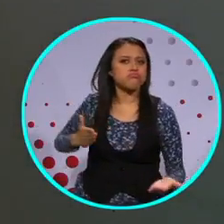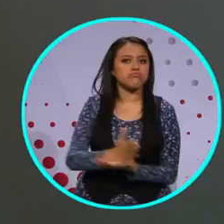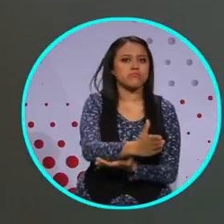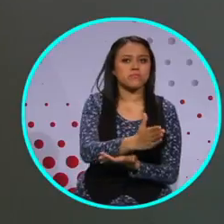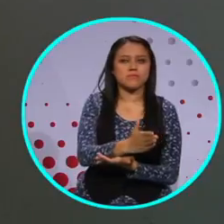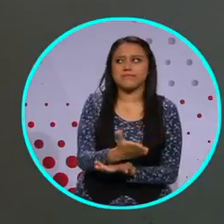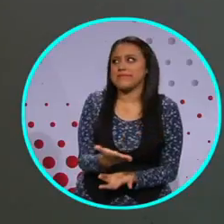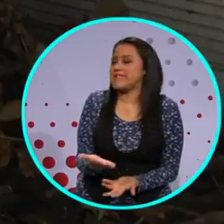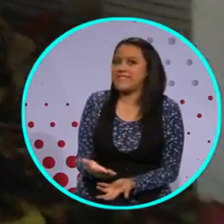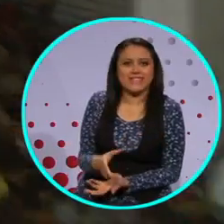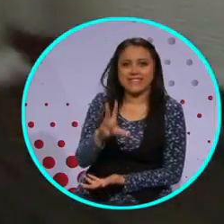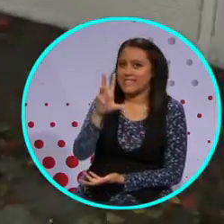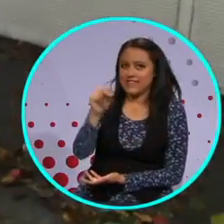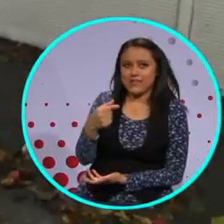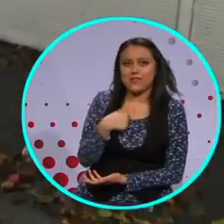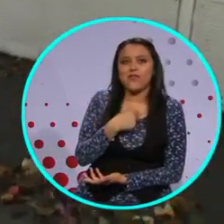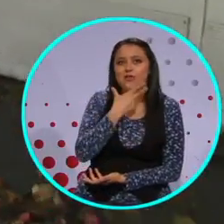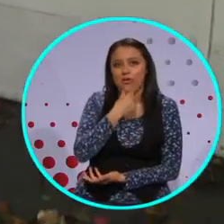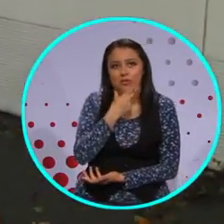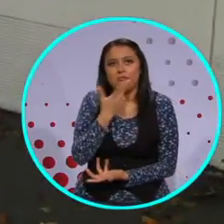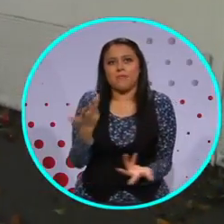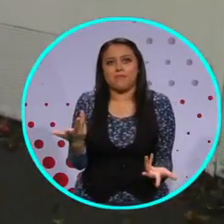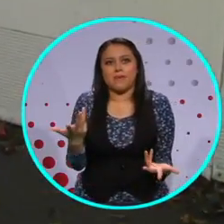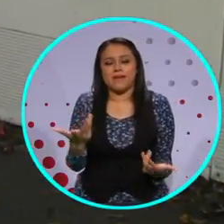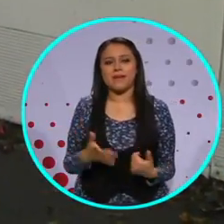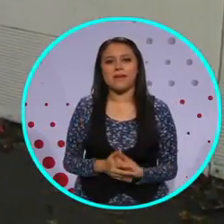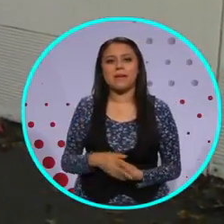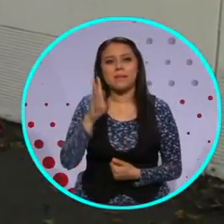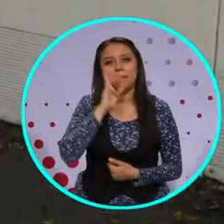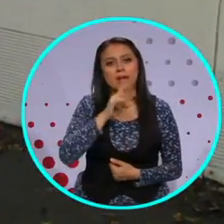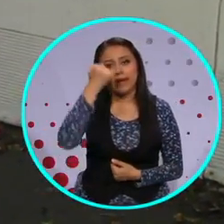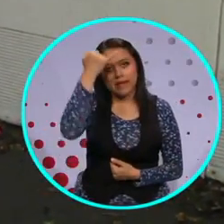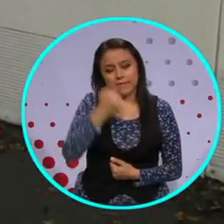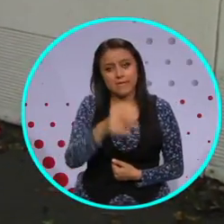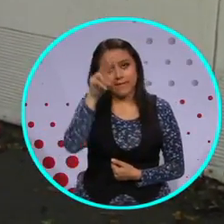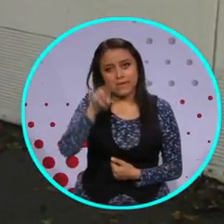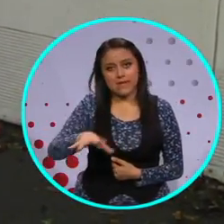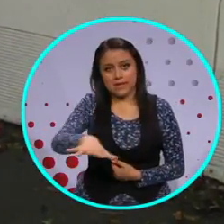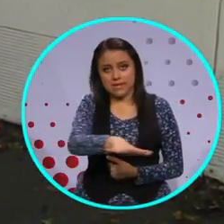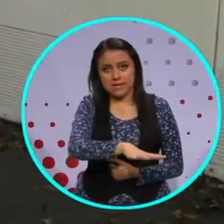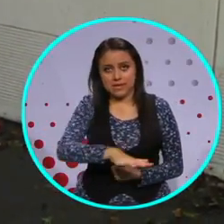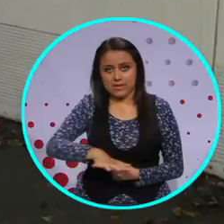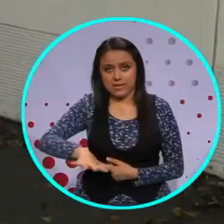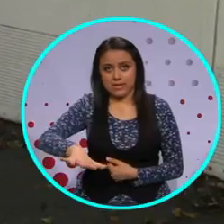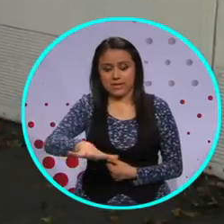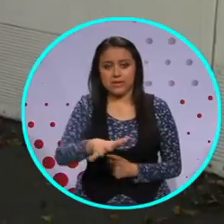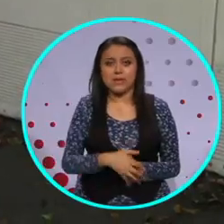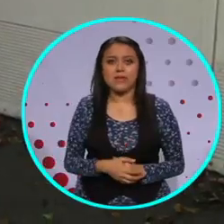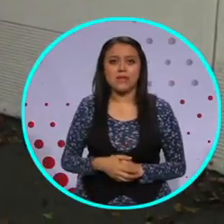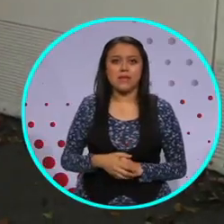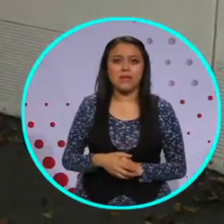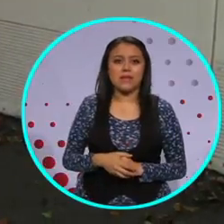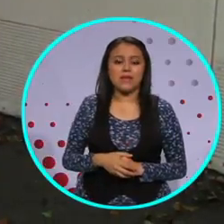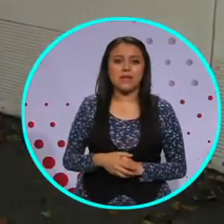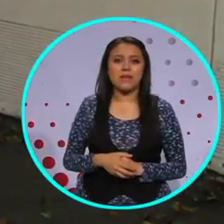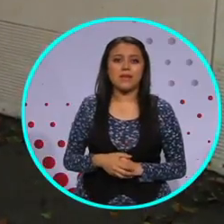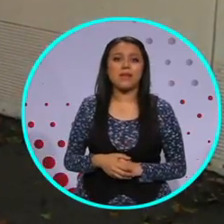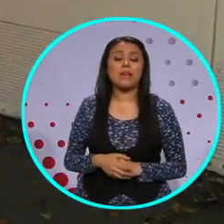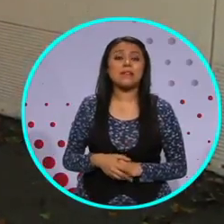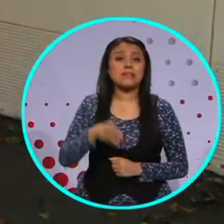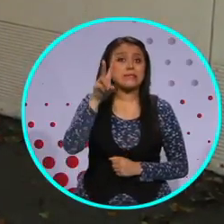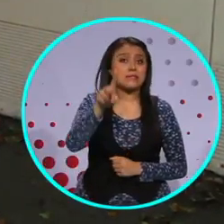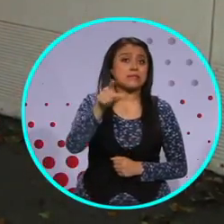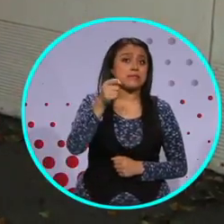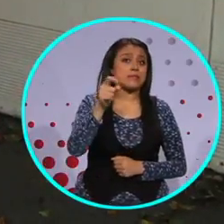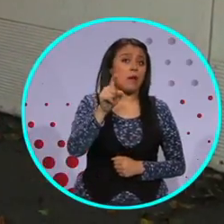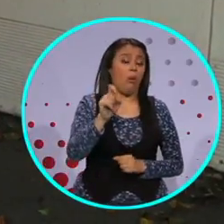y yo que soy pues como si confirmamos que la casa está deshabitada la verdad es en los vecinos que si